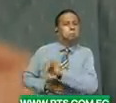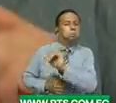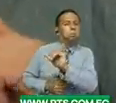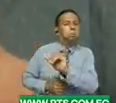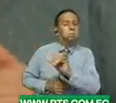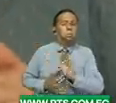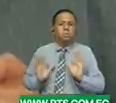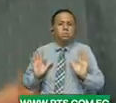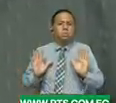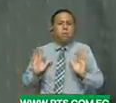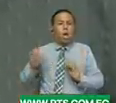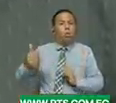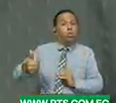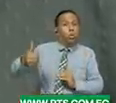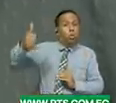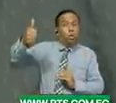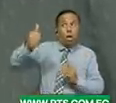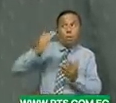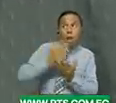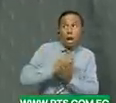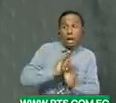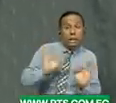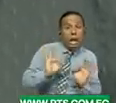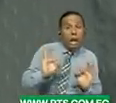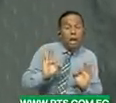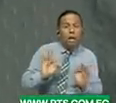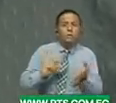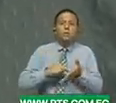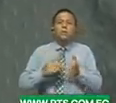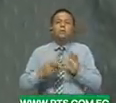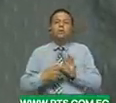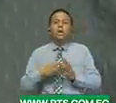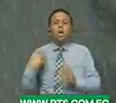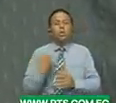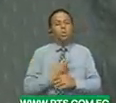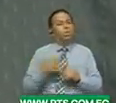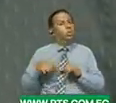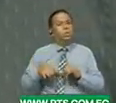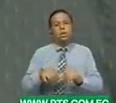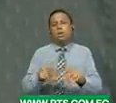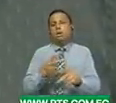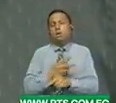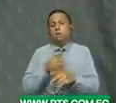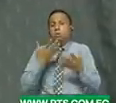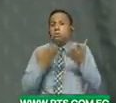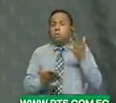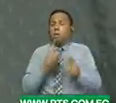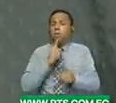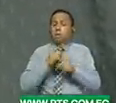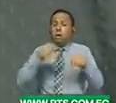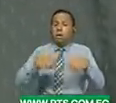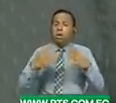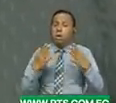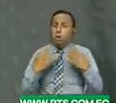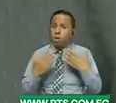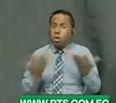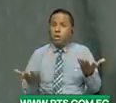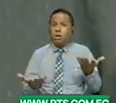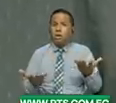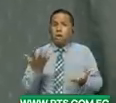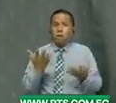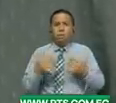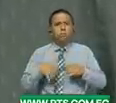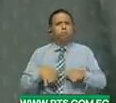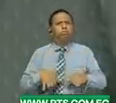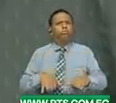que no significa que el virus sea estacional y localizado. Puede ser que Guayaquil tenga entonces COVID para